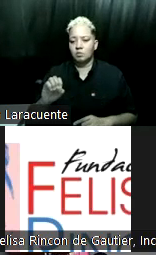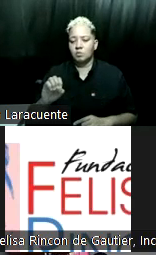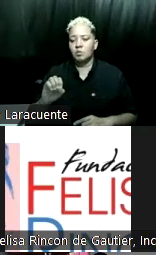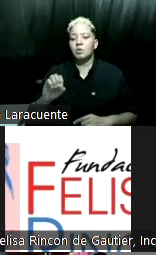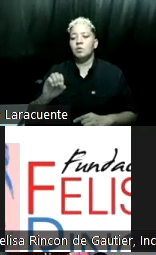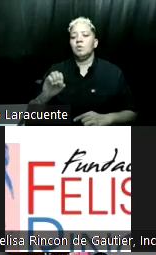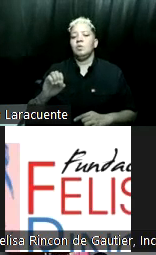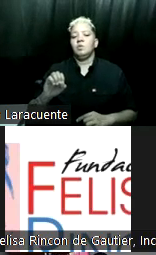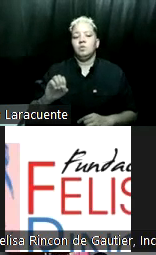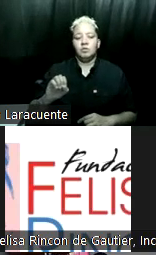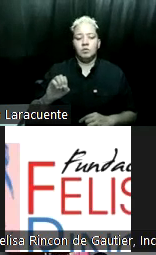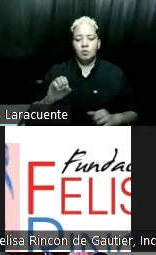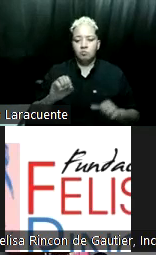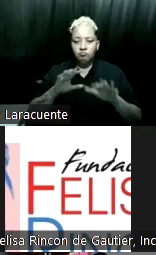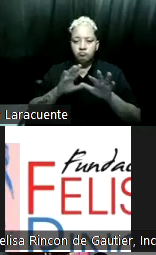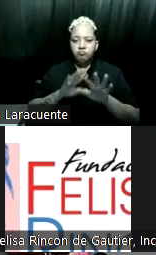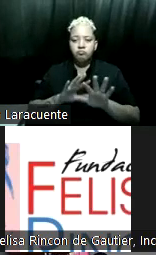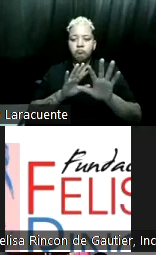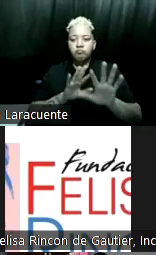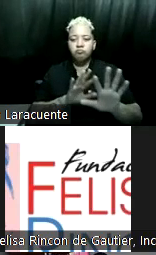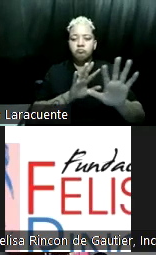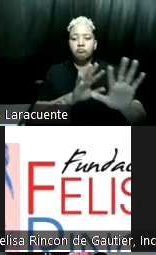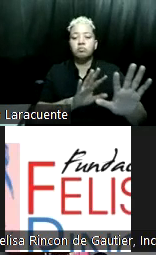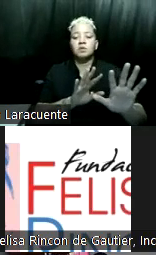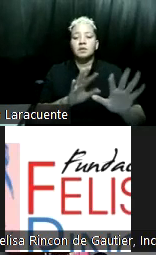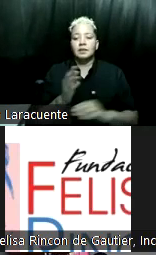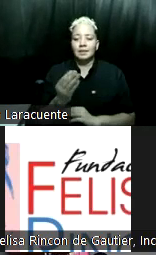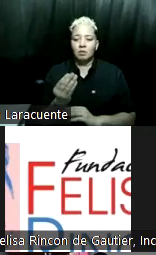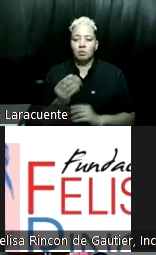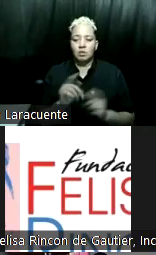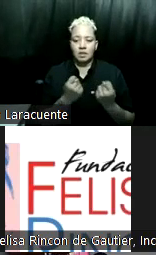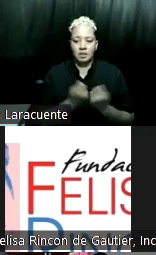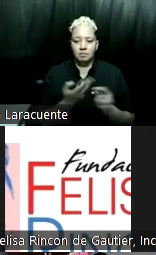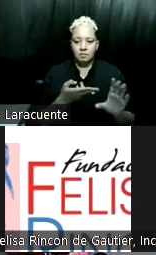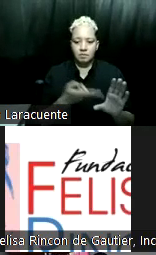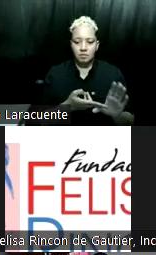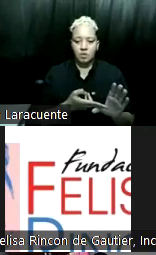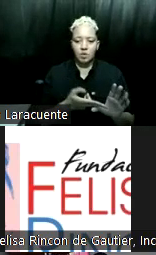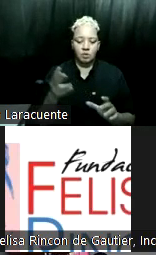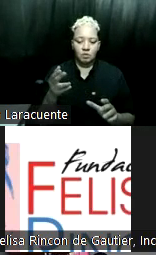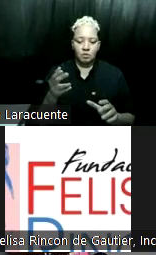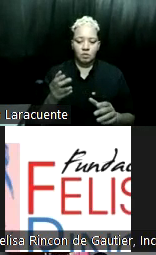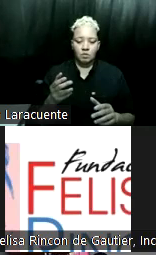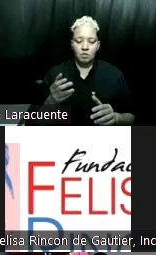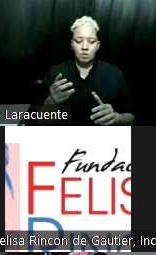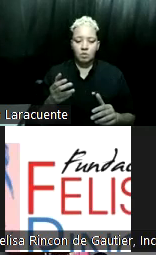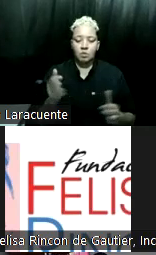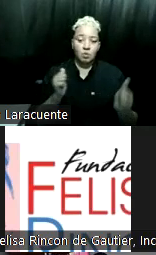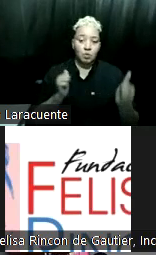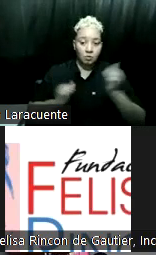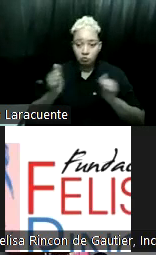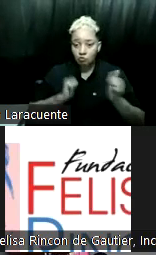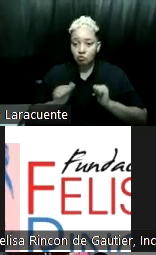y colorido desfile de los 14 equipos participantes y y un